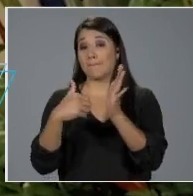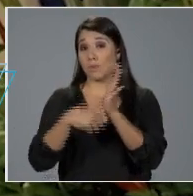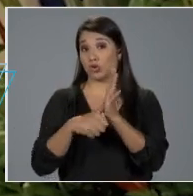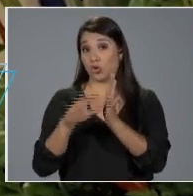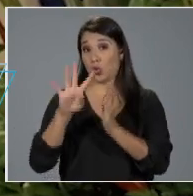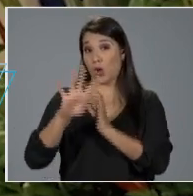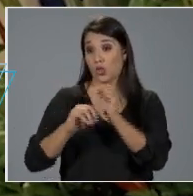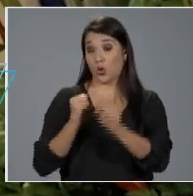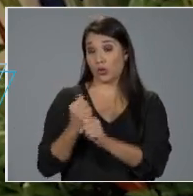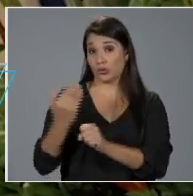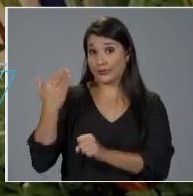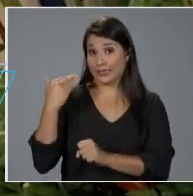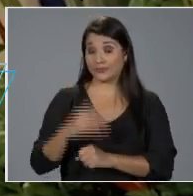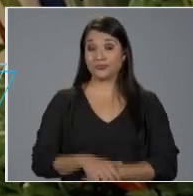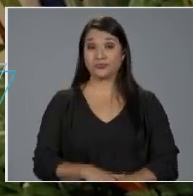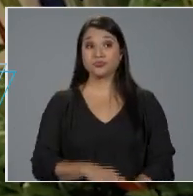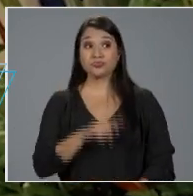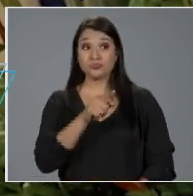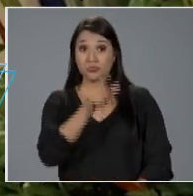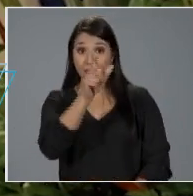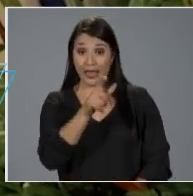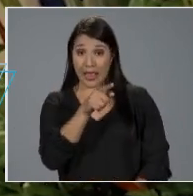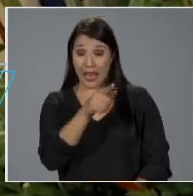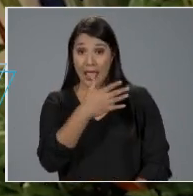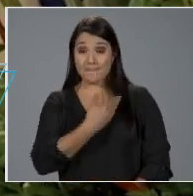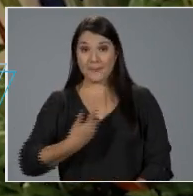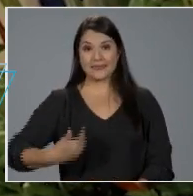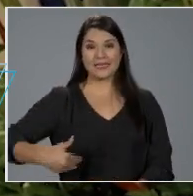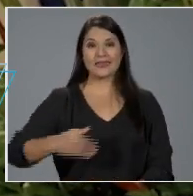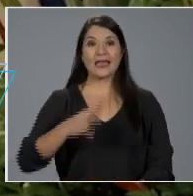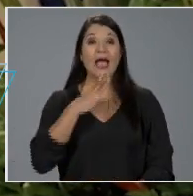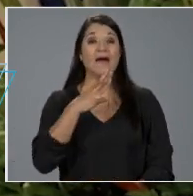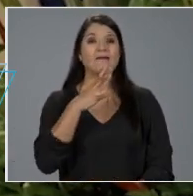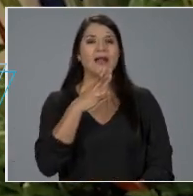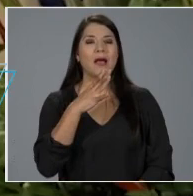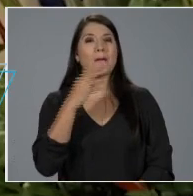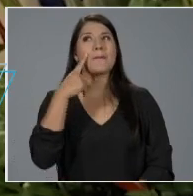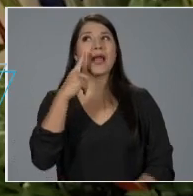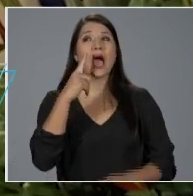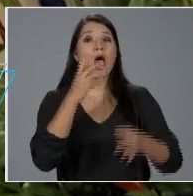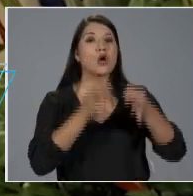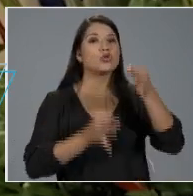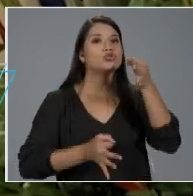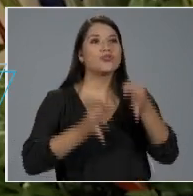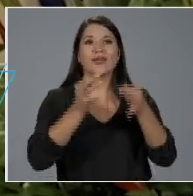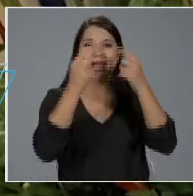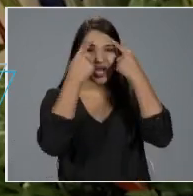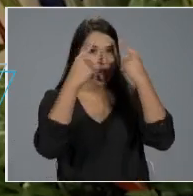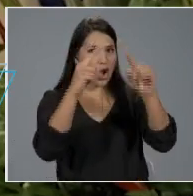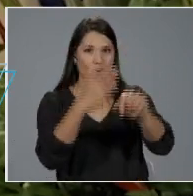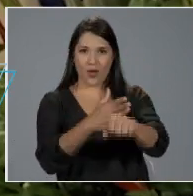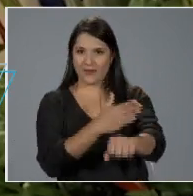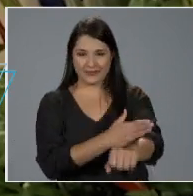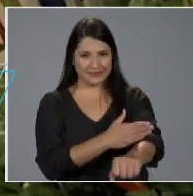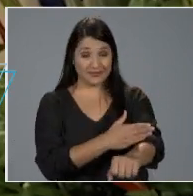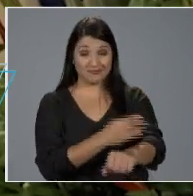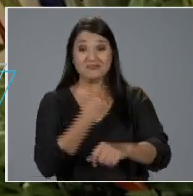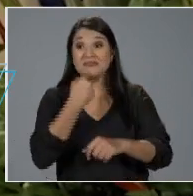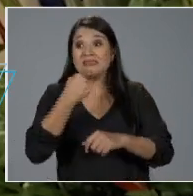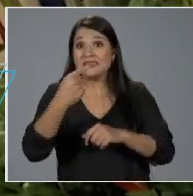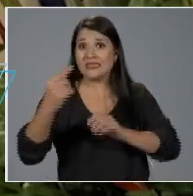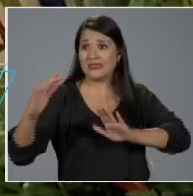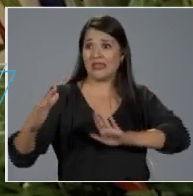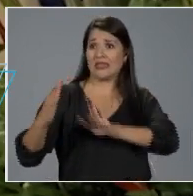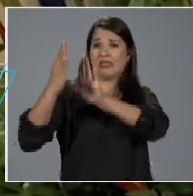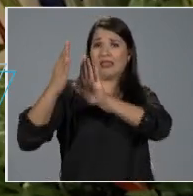años. Él hablaba, un poco para justificar el que no logró avanzar en eso, de que él se encontró con una cultura